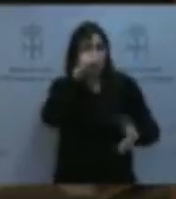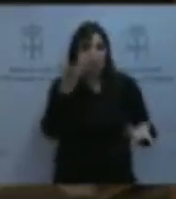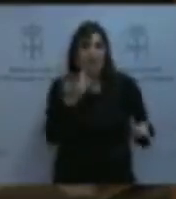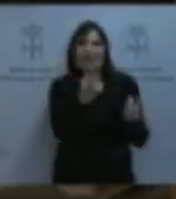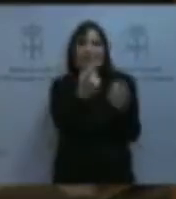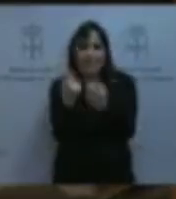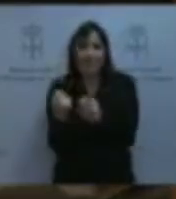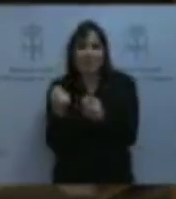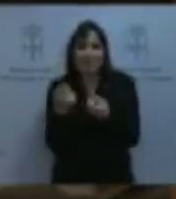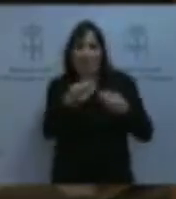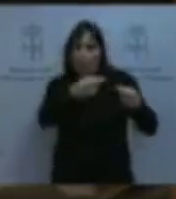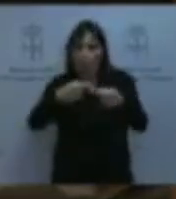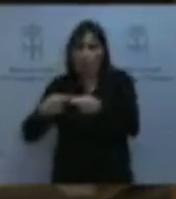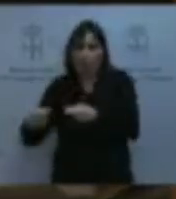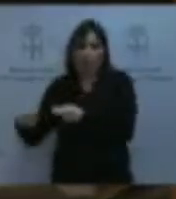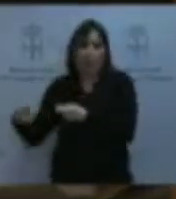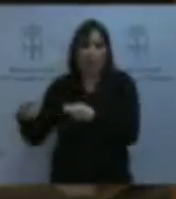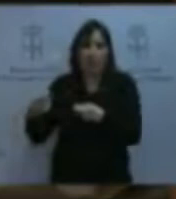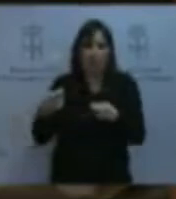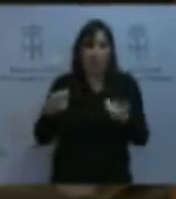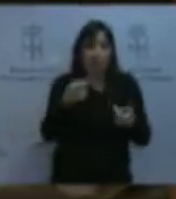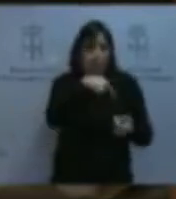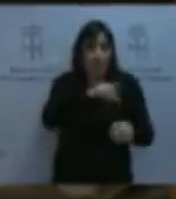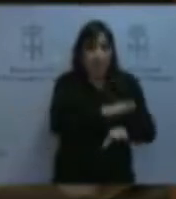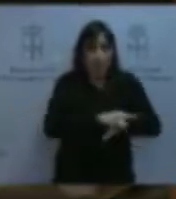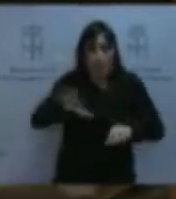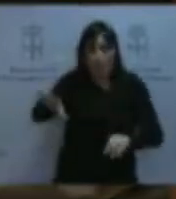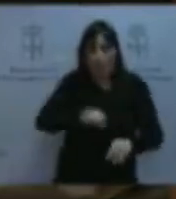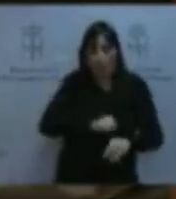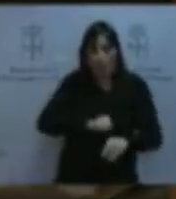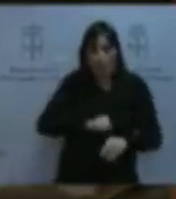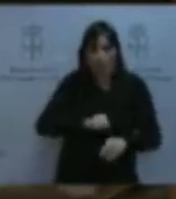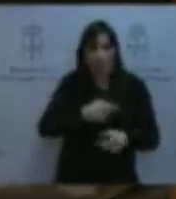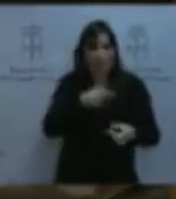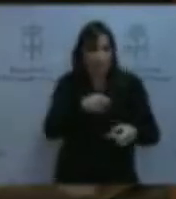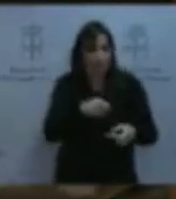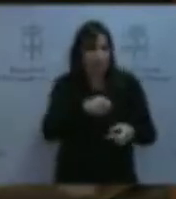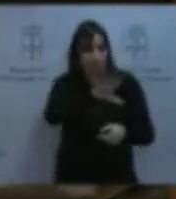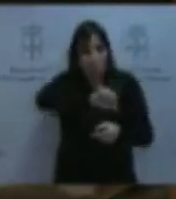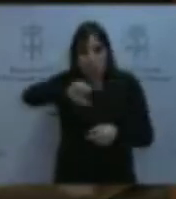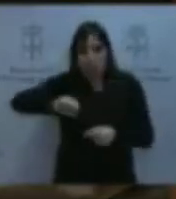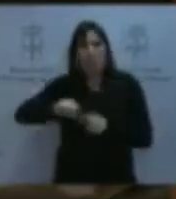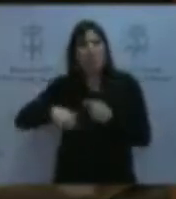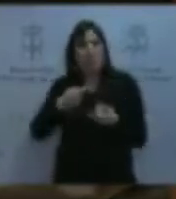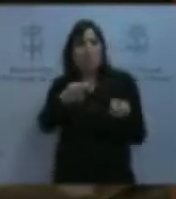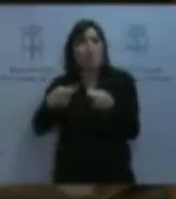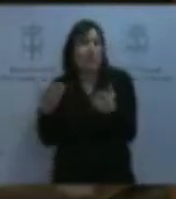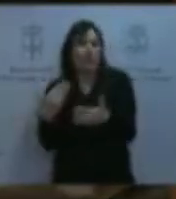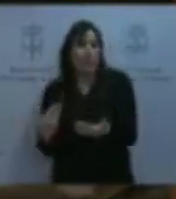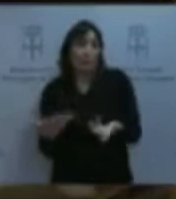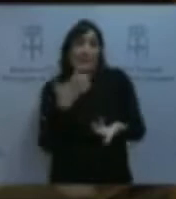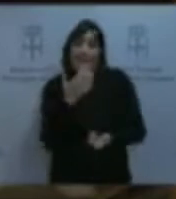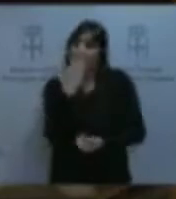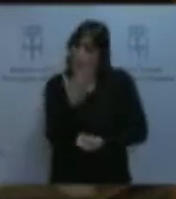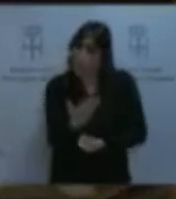de ellas y eso no mejoraba para nada la coordinación. Por tanto, si no asumen sinceramente y con honestidad pues esa suerte de coliderazgo, el